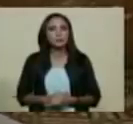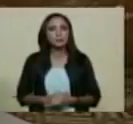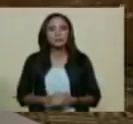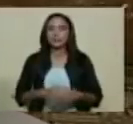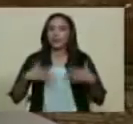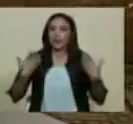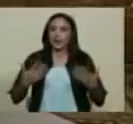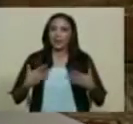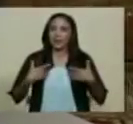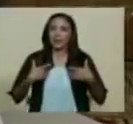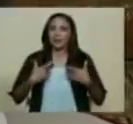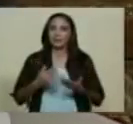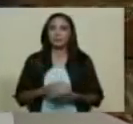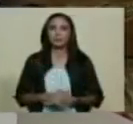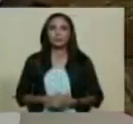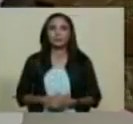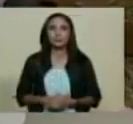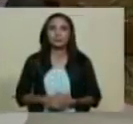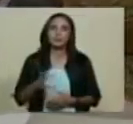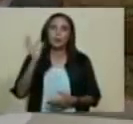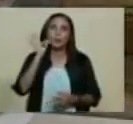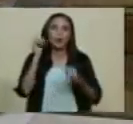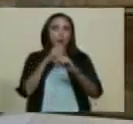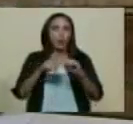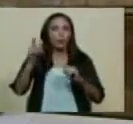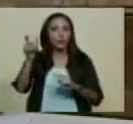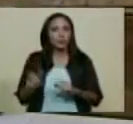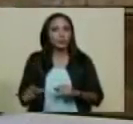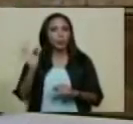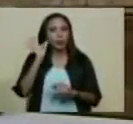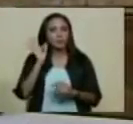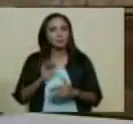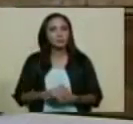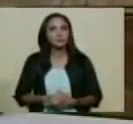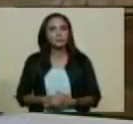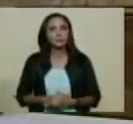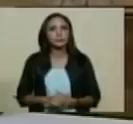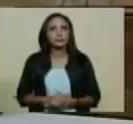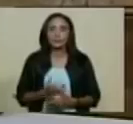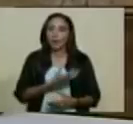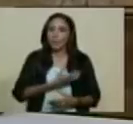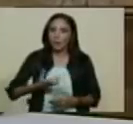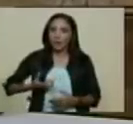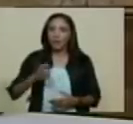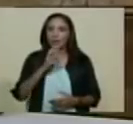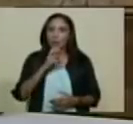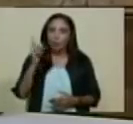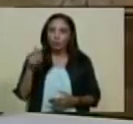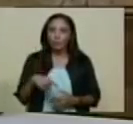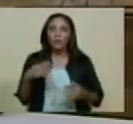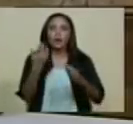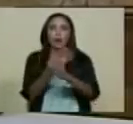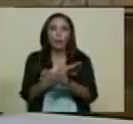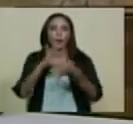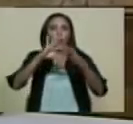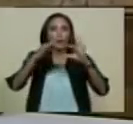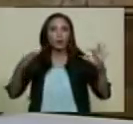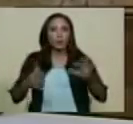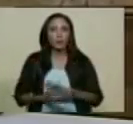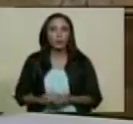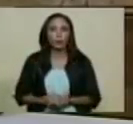nos ha dado, a María Gabriela Jiménez Guzmán, medalla de oro en los Juegos Olímpicos en